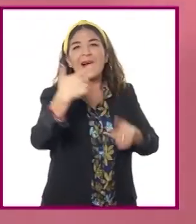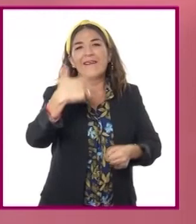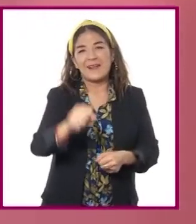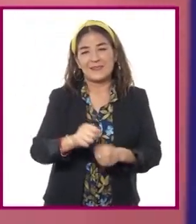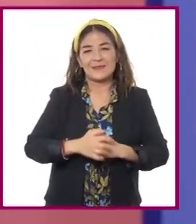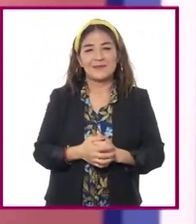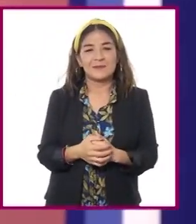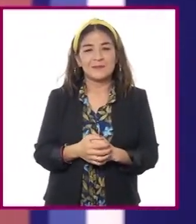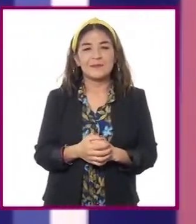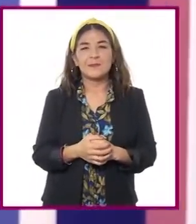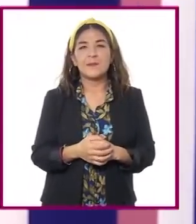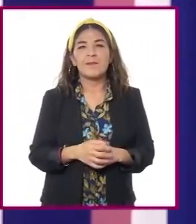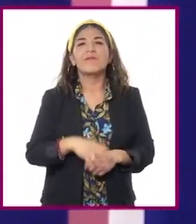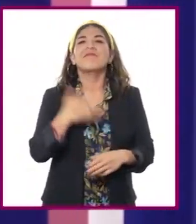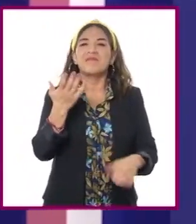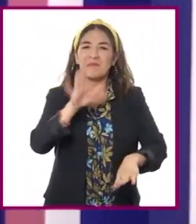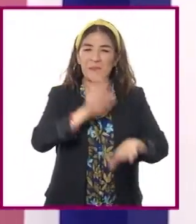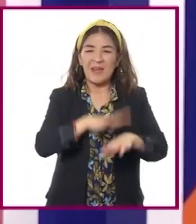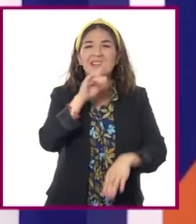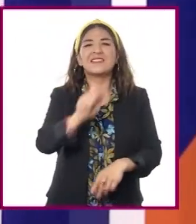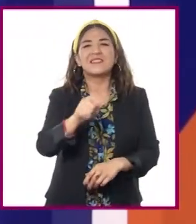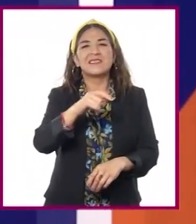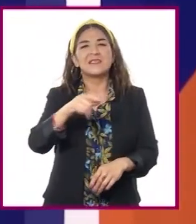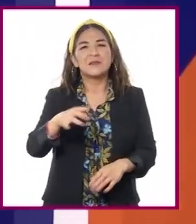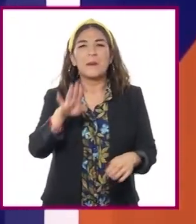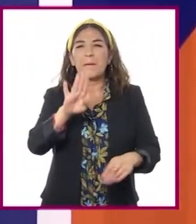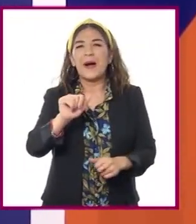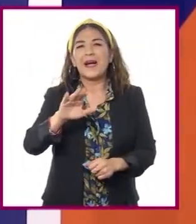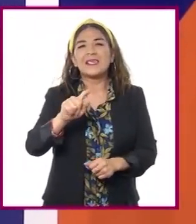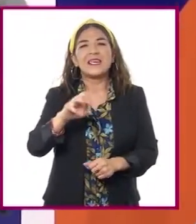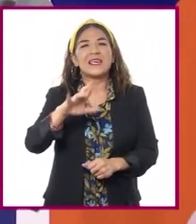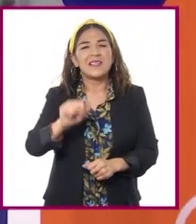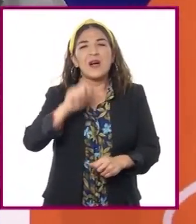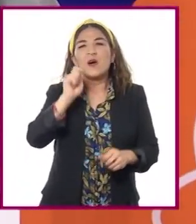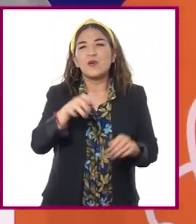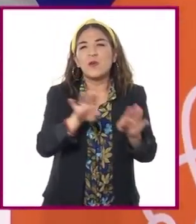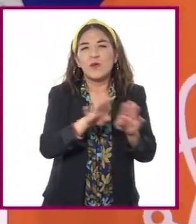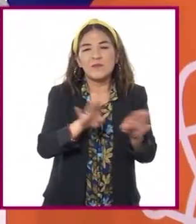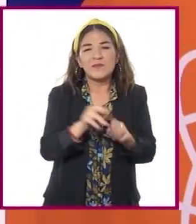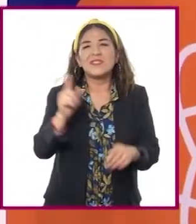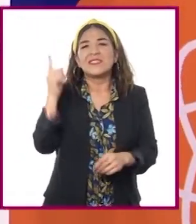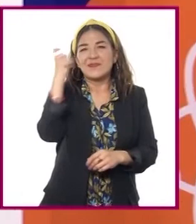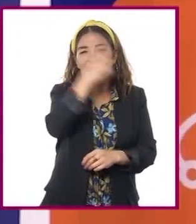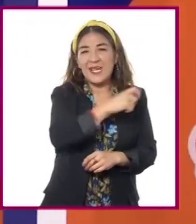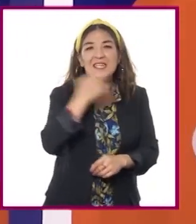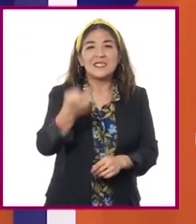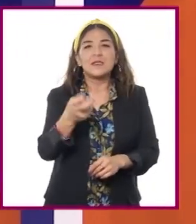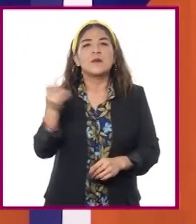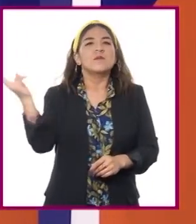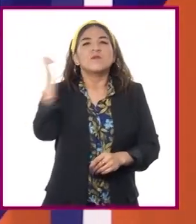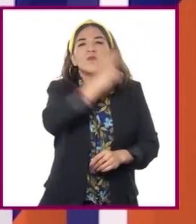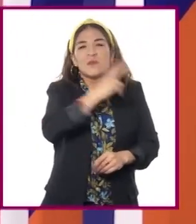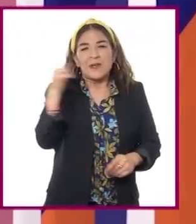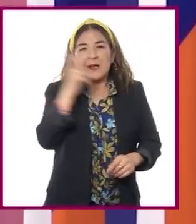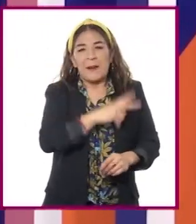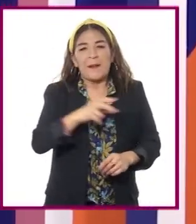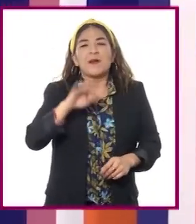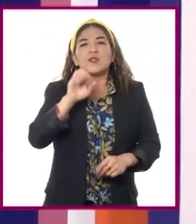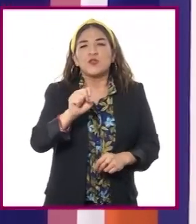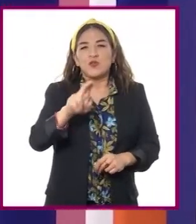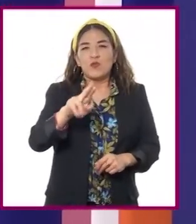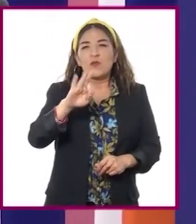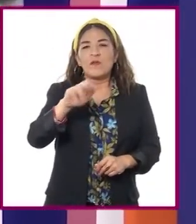Muchas bacterias producen ácidos como resultado de su proceso respiratorio. Las bacterias